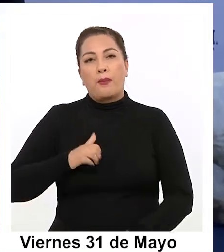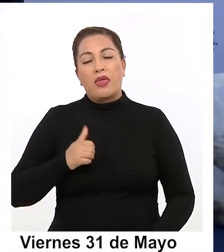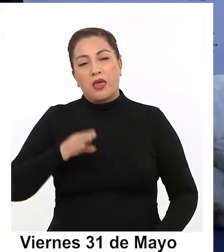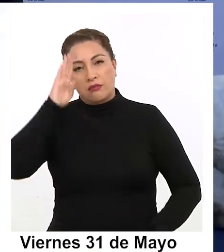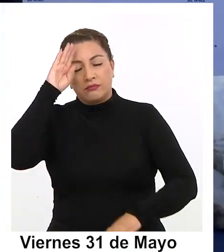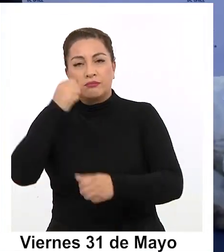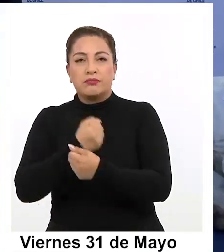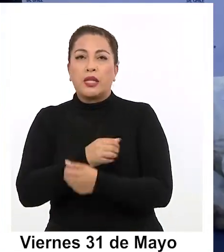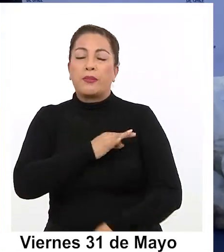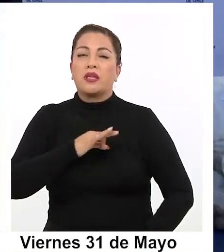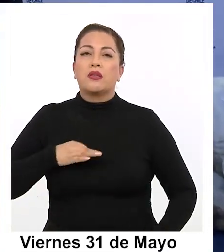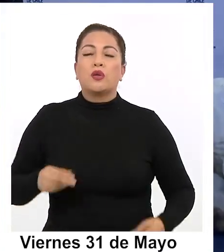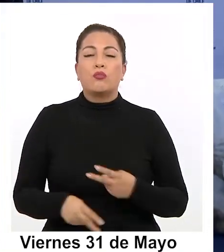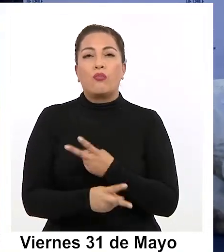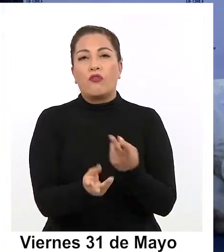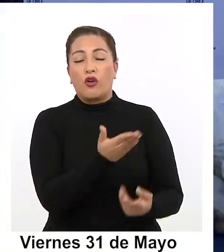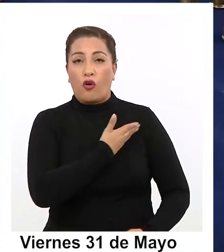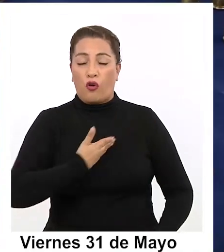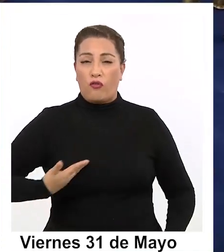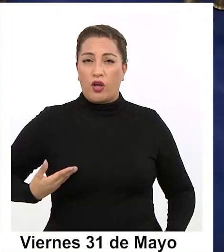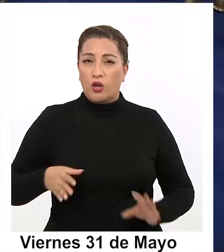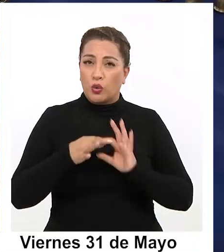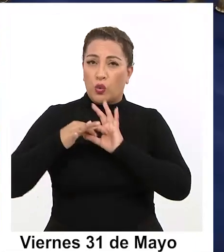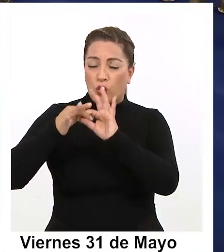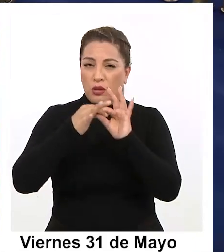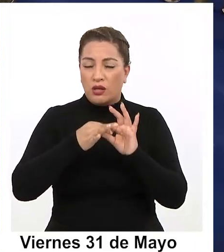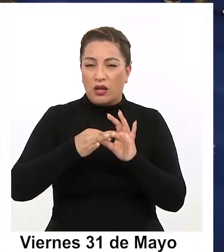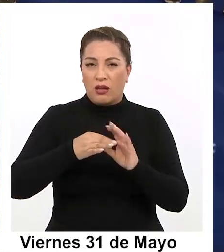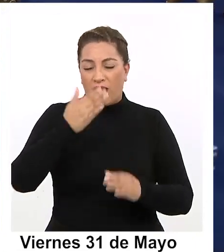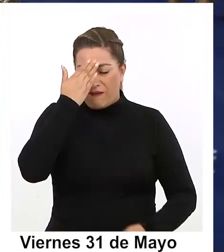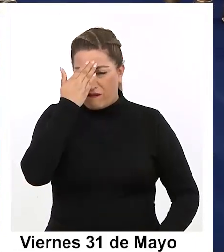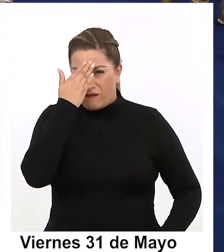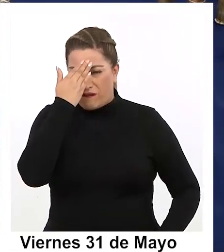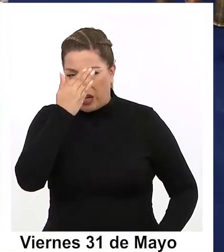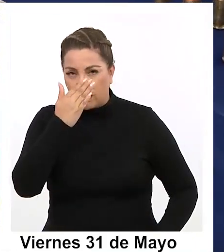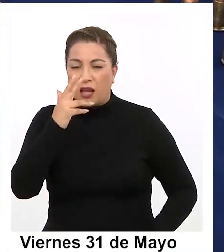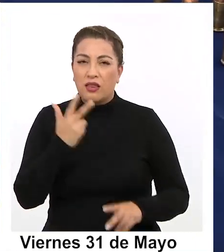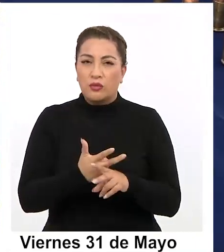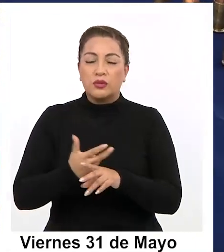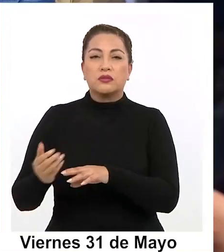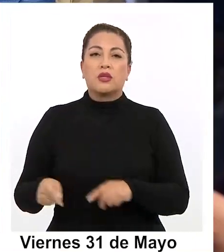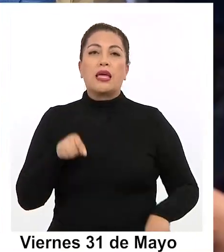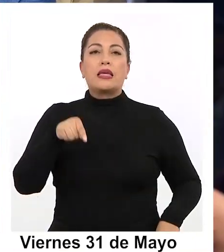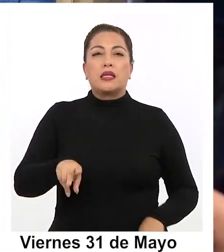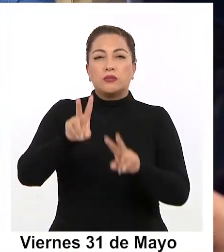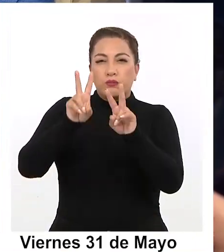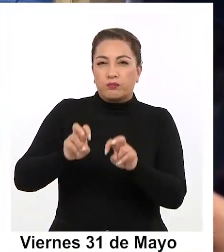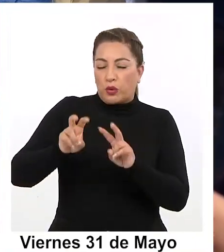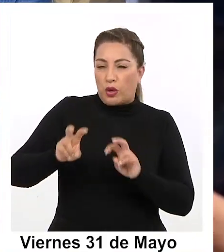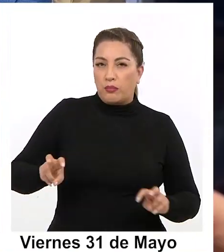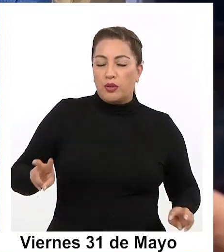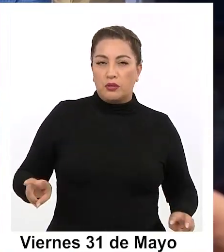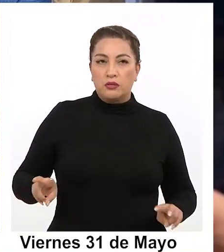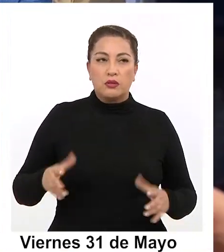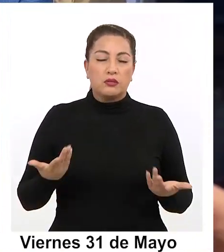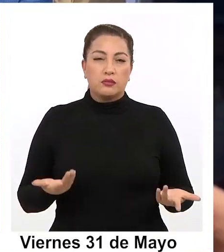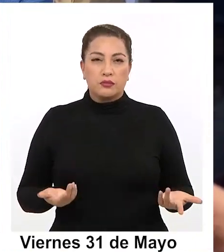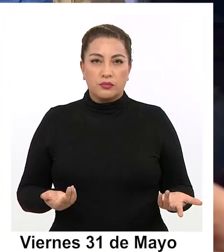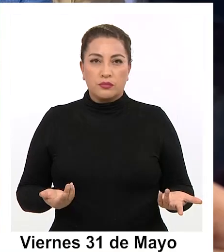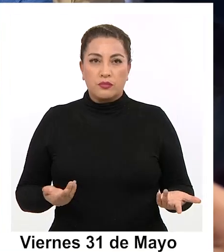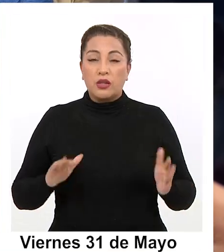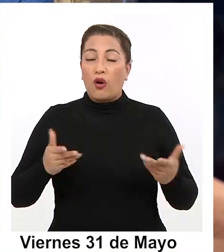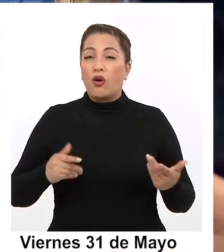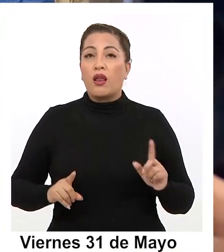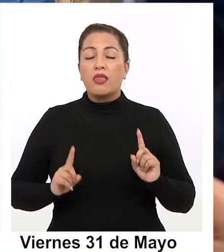con el Ministerio Público y con el gobierno para seguir enfrentando la delincuencia que nos tiene agobiado Esta es una investigación que ahora tiene que